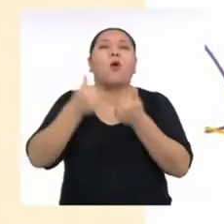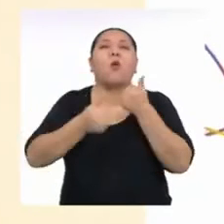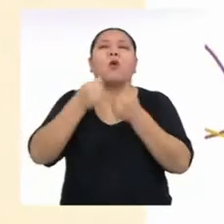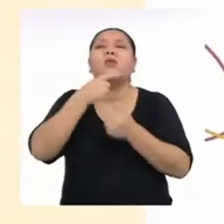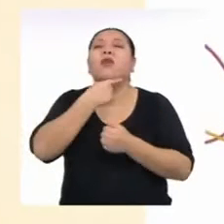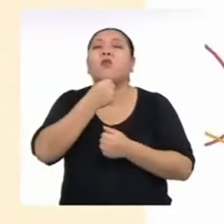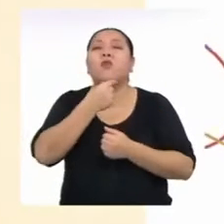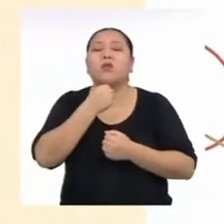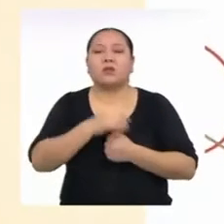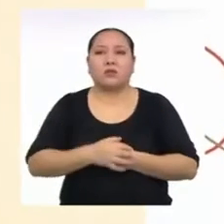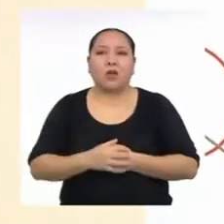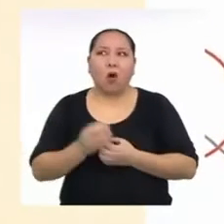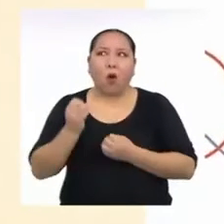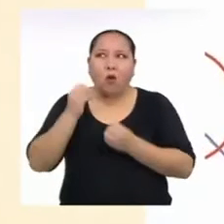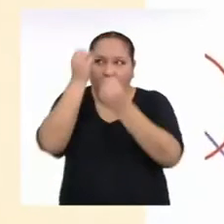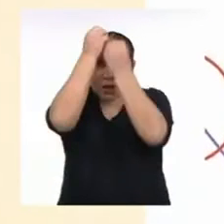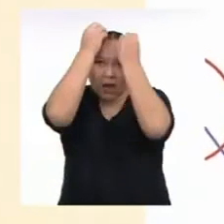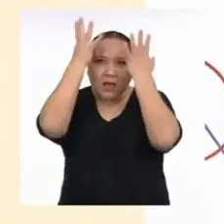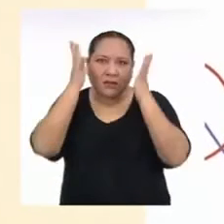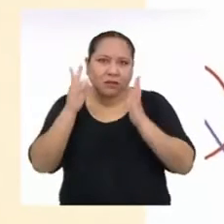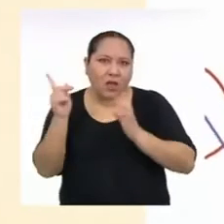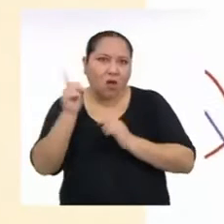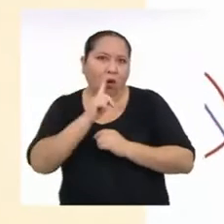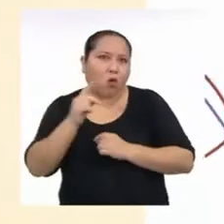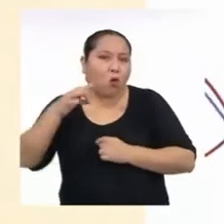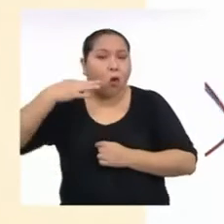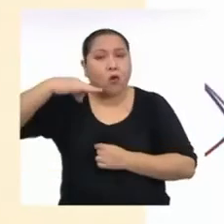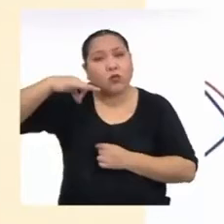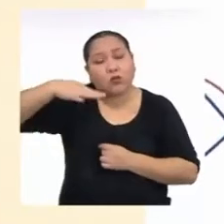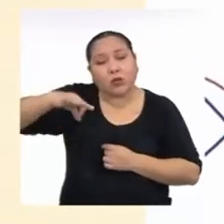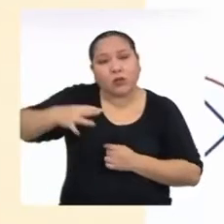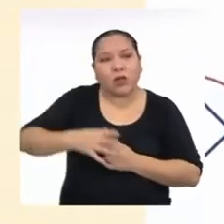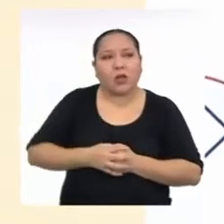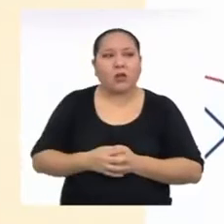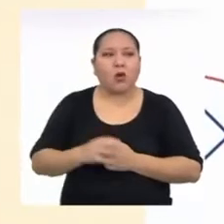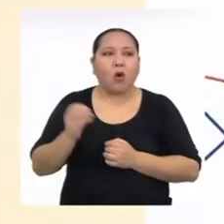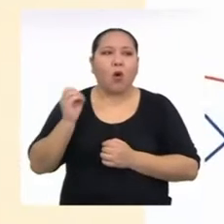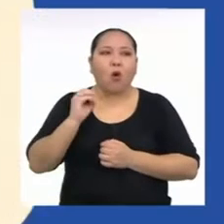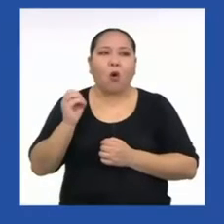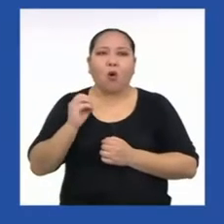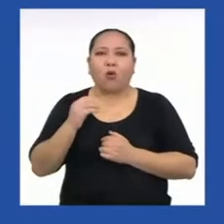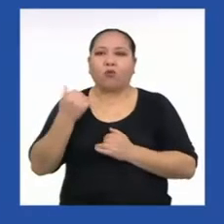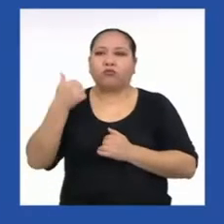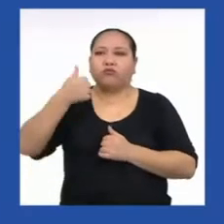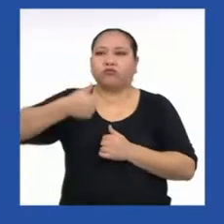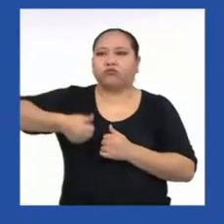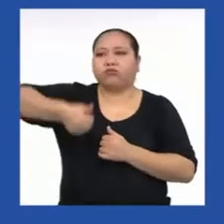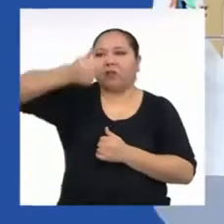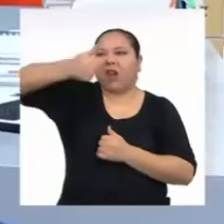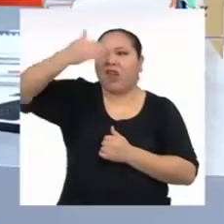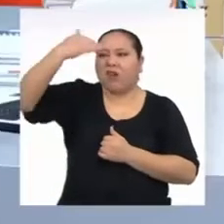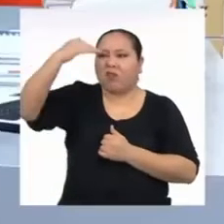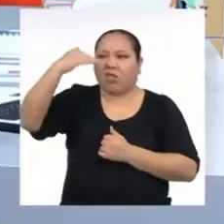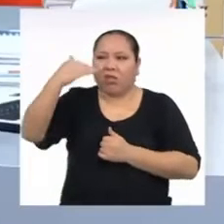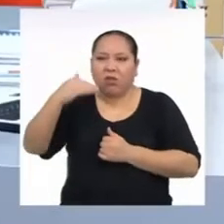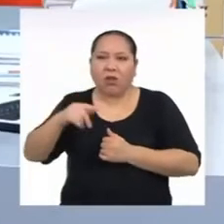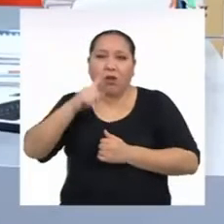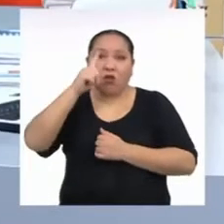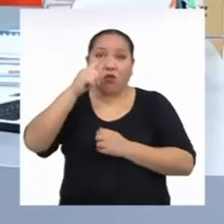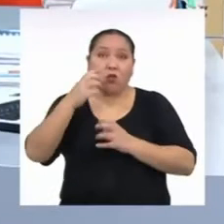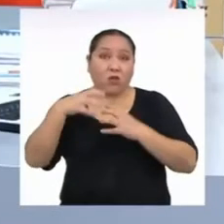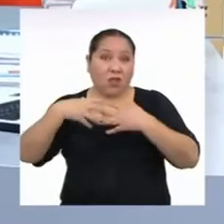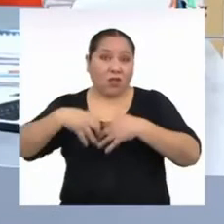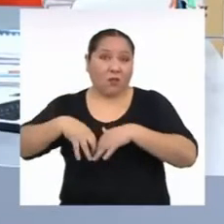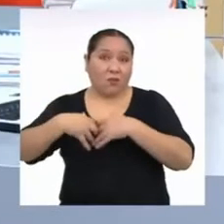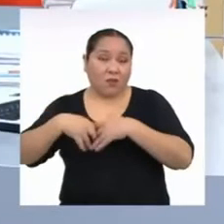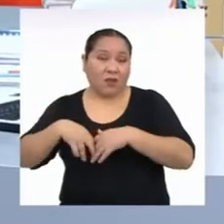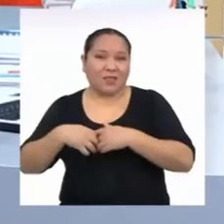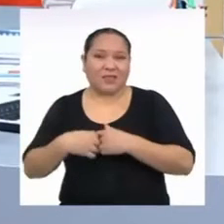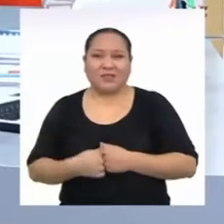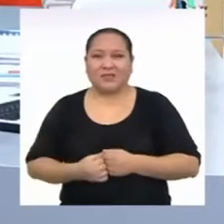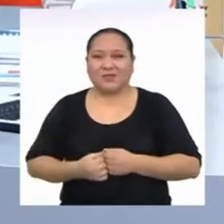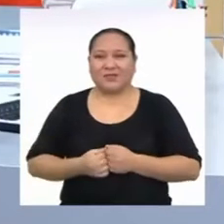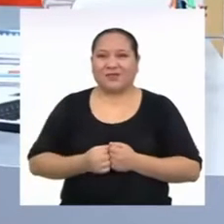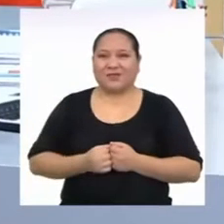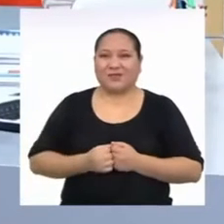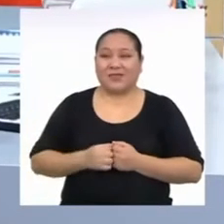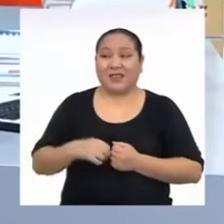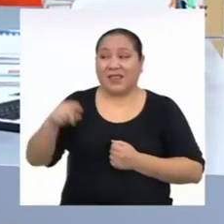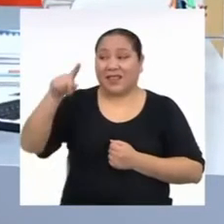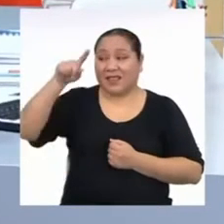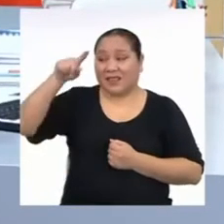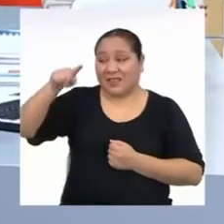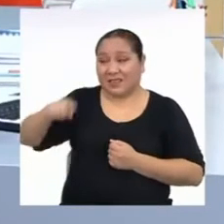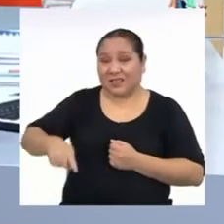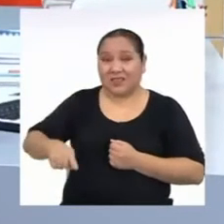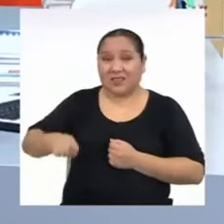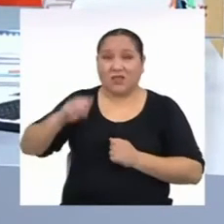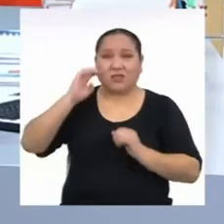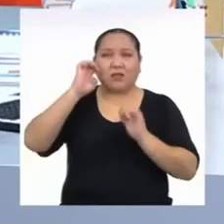una persona. O la jerarquía de puestos en una empresa, etc. Pero ahora que ha mencionado estos ejemplos,